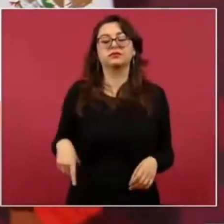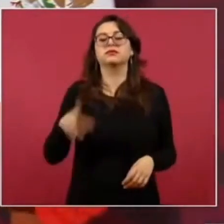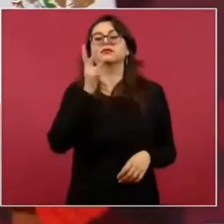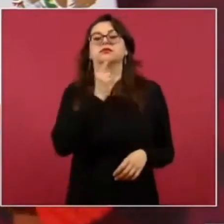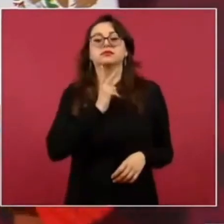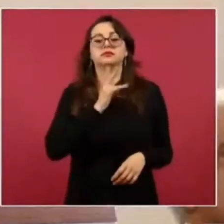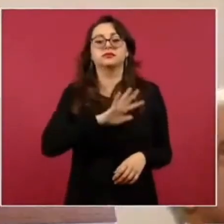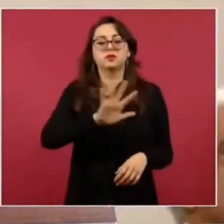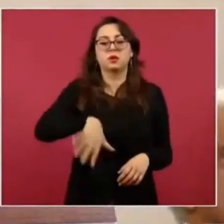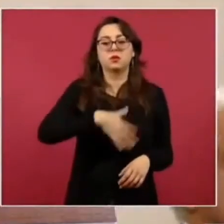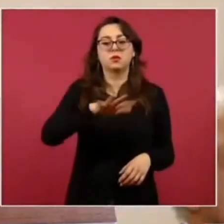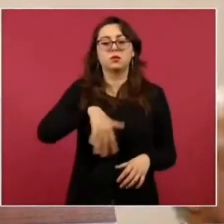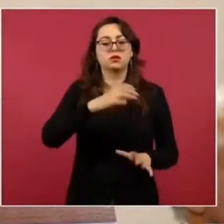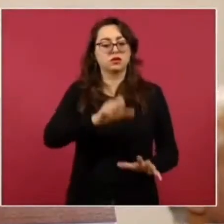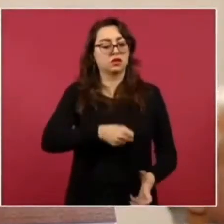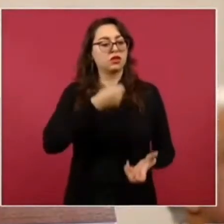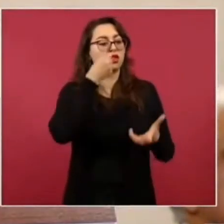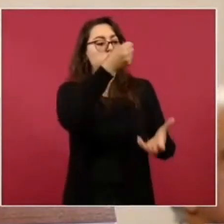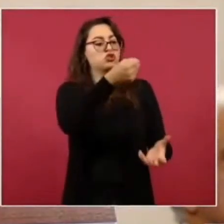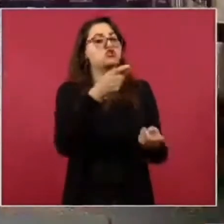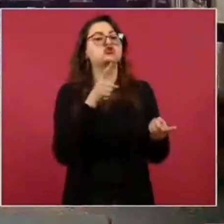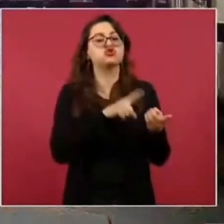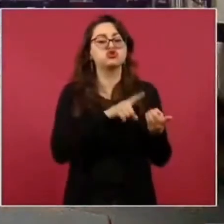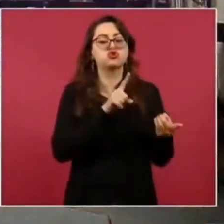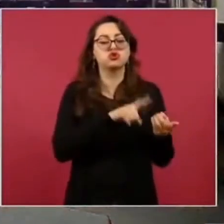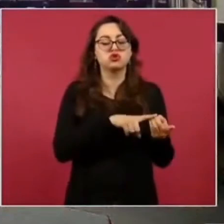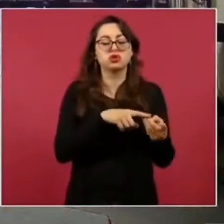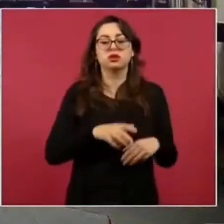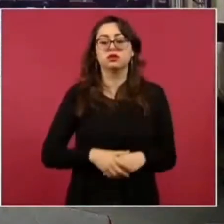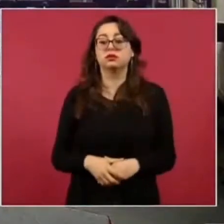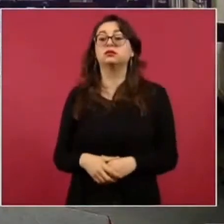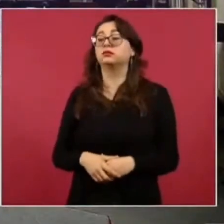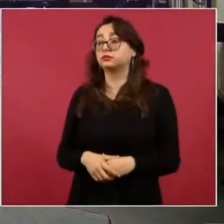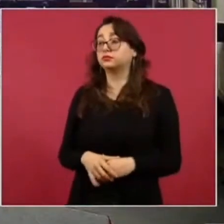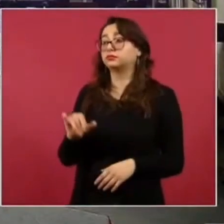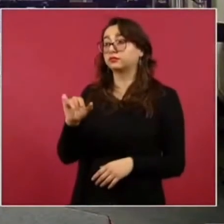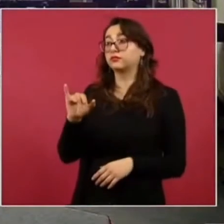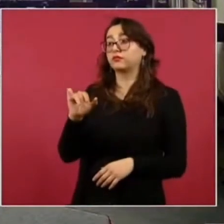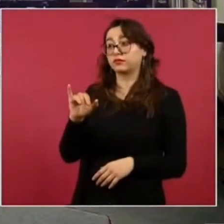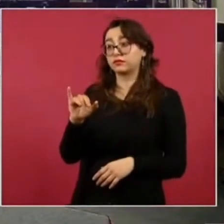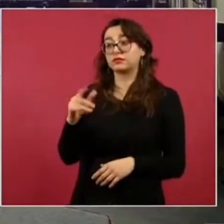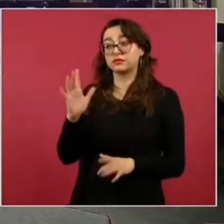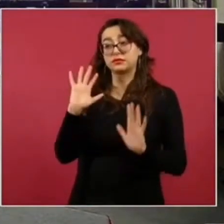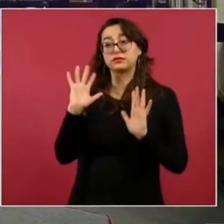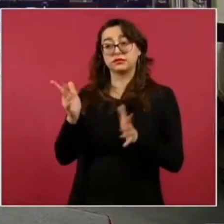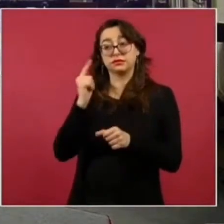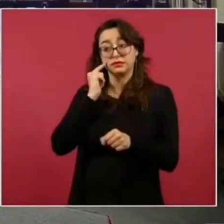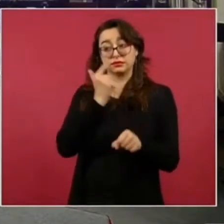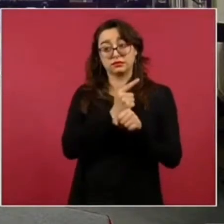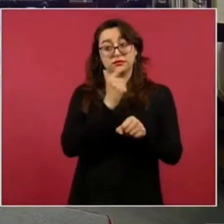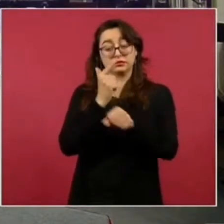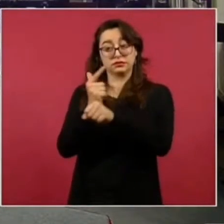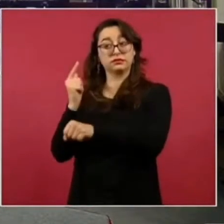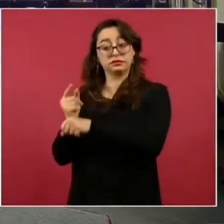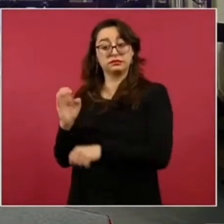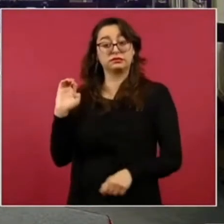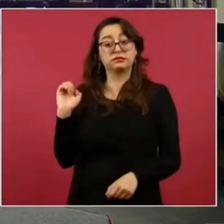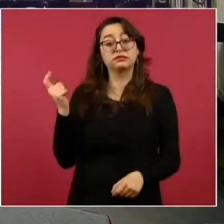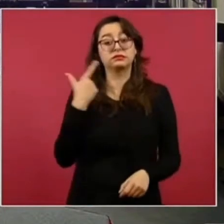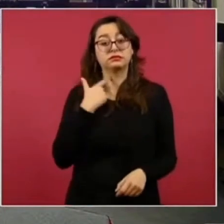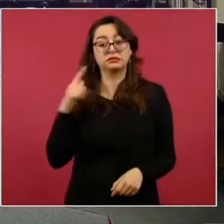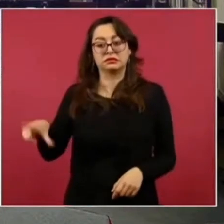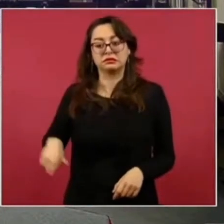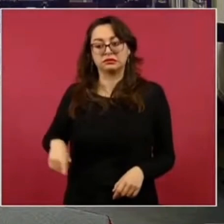y en producción. De hecho, también se ha descubierto que varios pozos fueron tapados, Sí. inclusive. Y los no les taparon.